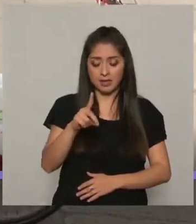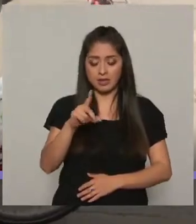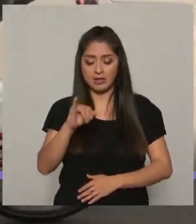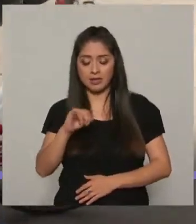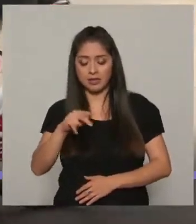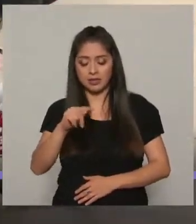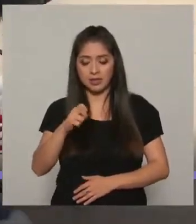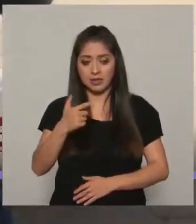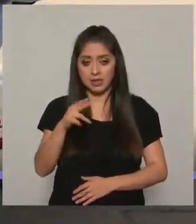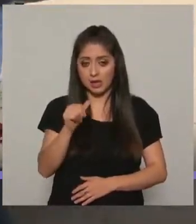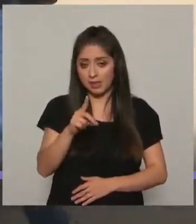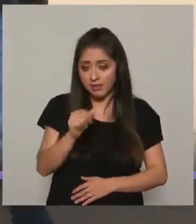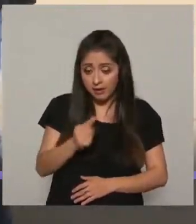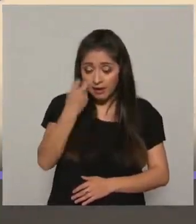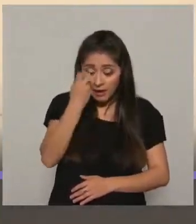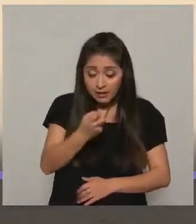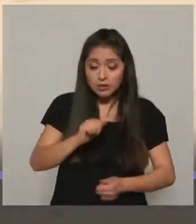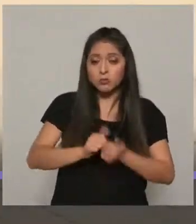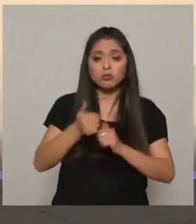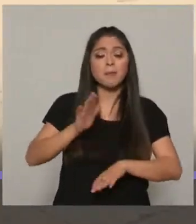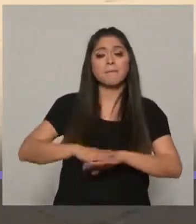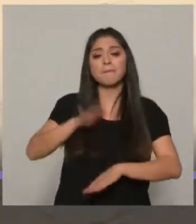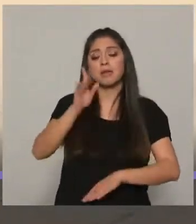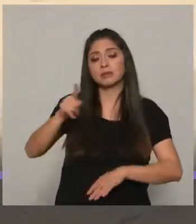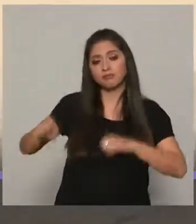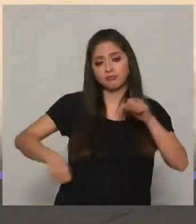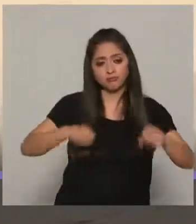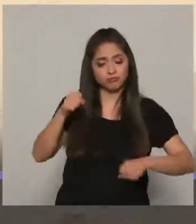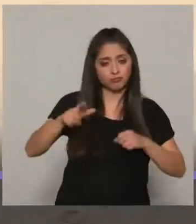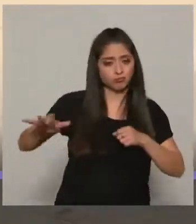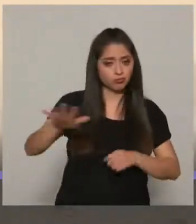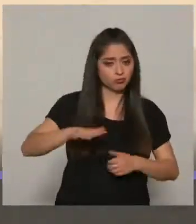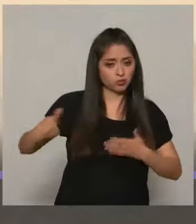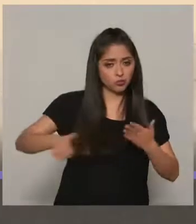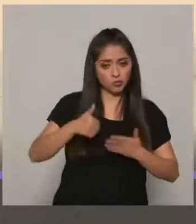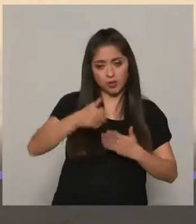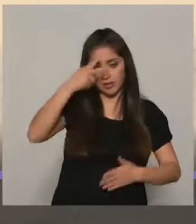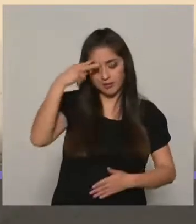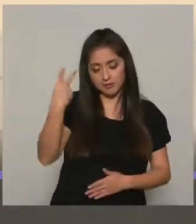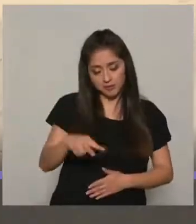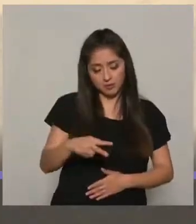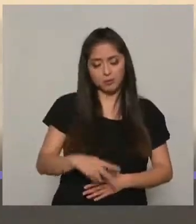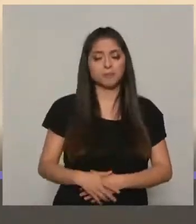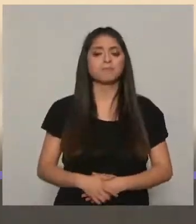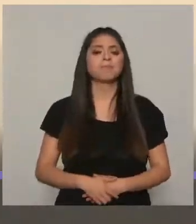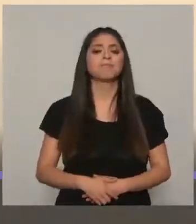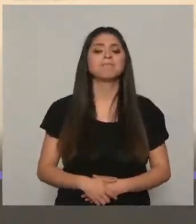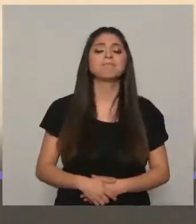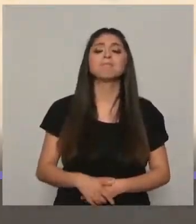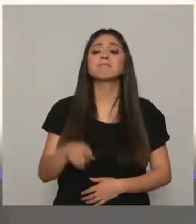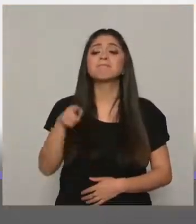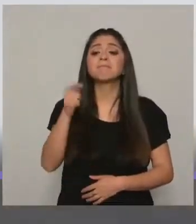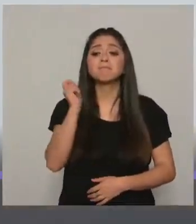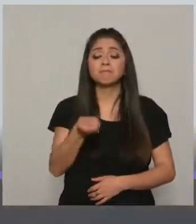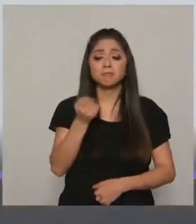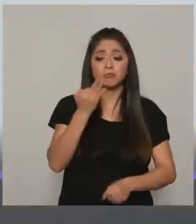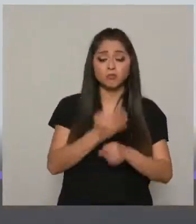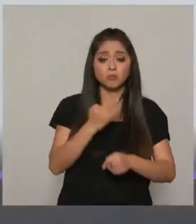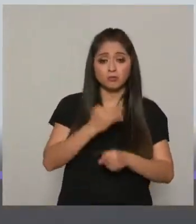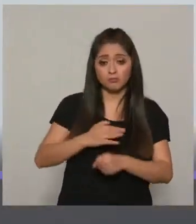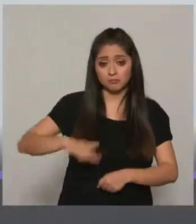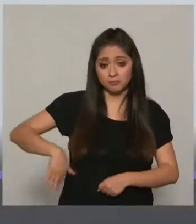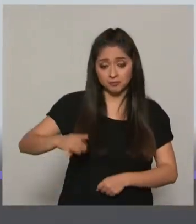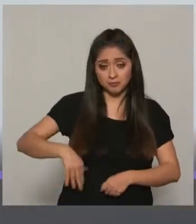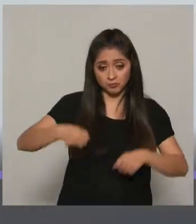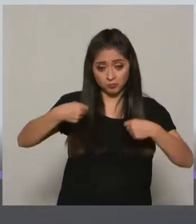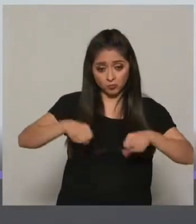esfuerzo para que sigamos teniendo más ciclistas en esta ciudad. No, absolutamente. Además, esta escuela, esta motoescuela que estás comentando